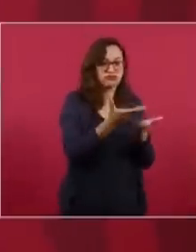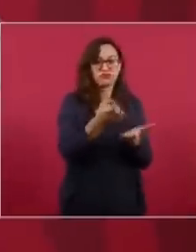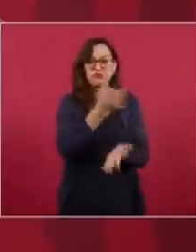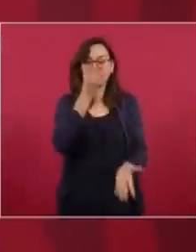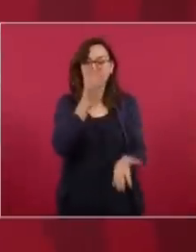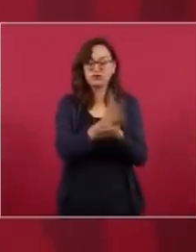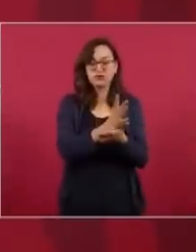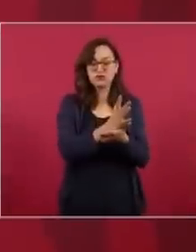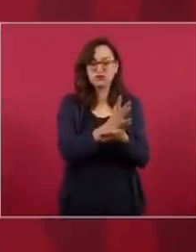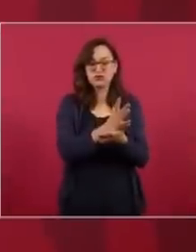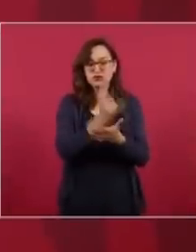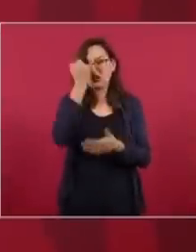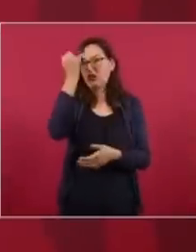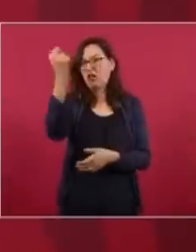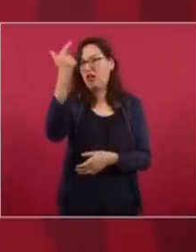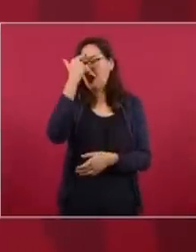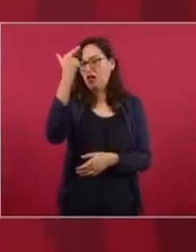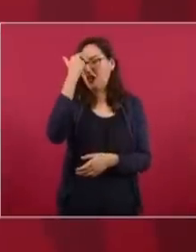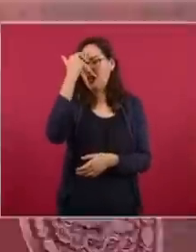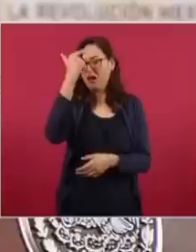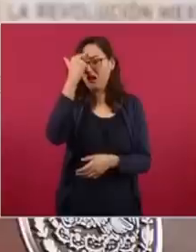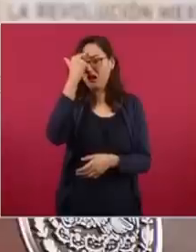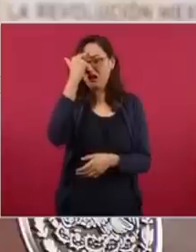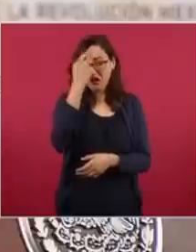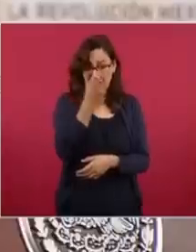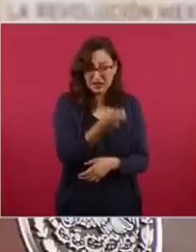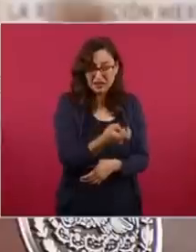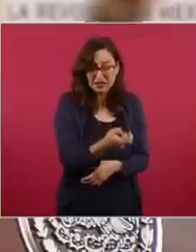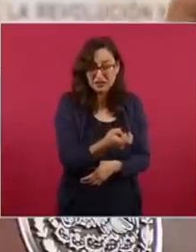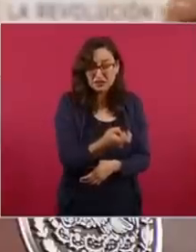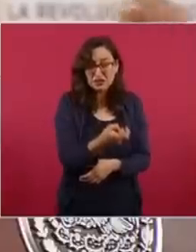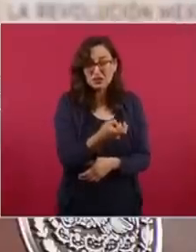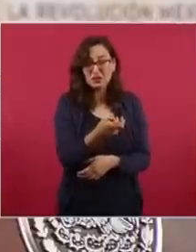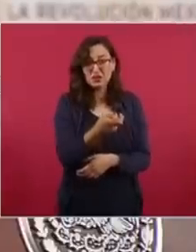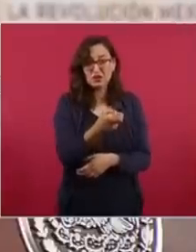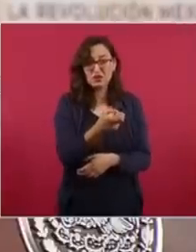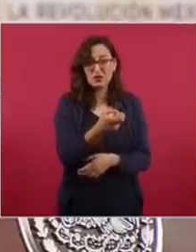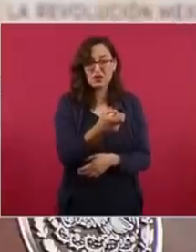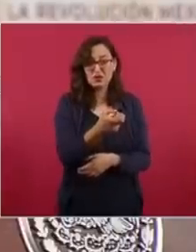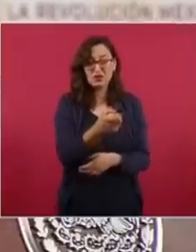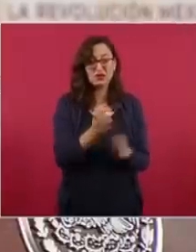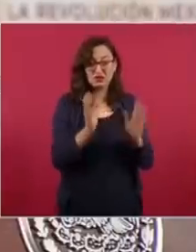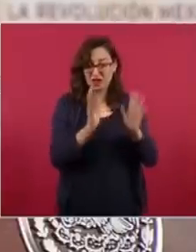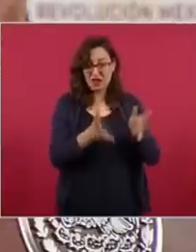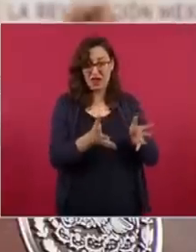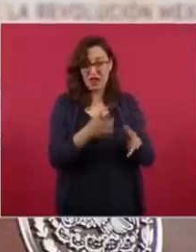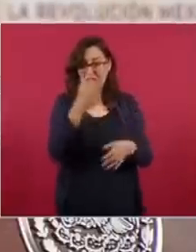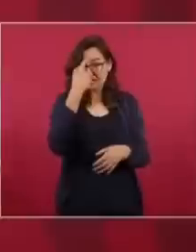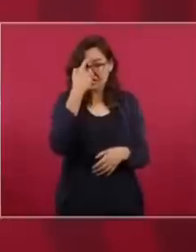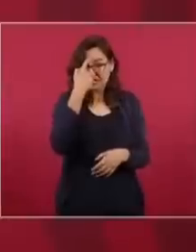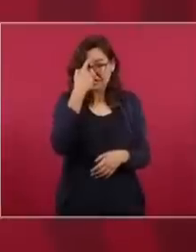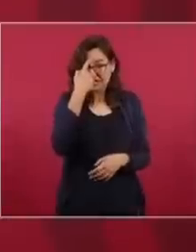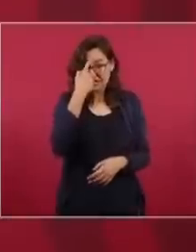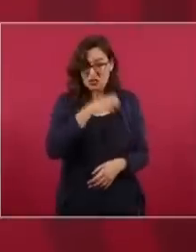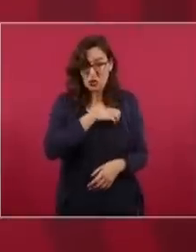de dogmas, de religión, de fanatismos, de odios?